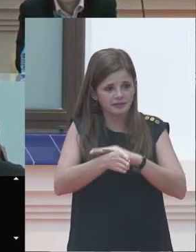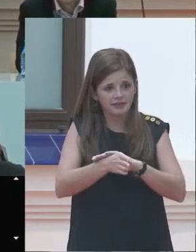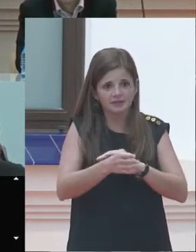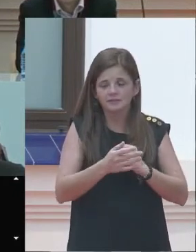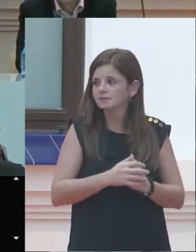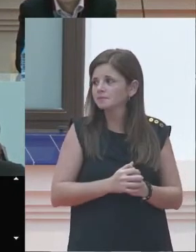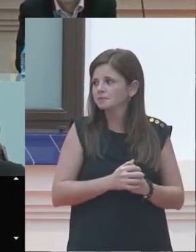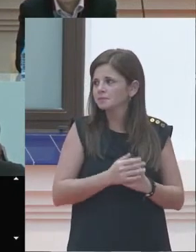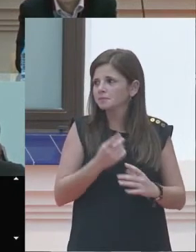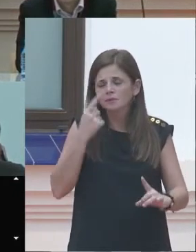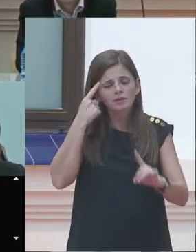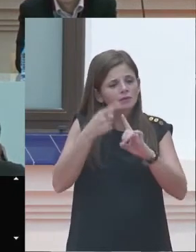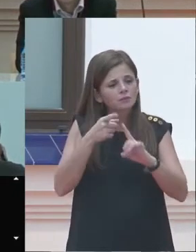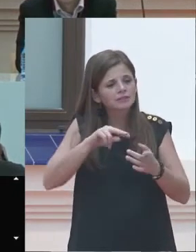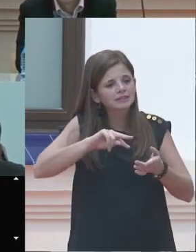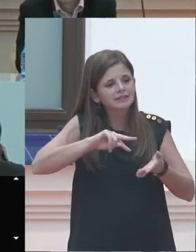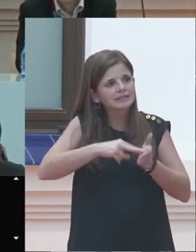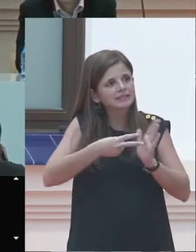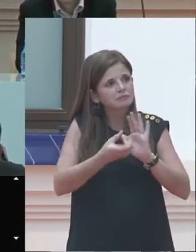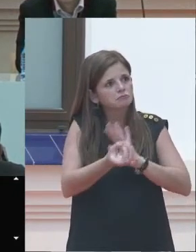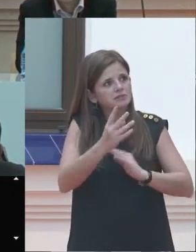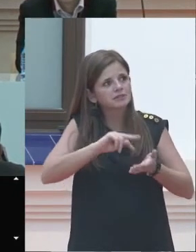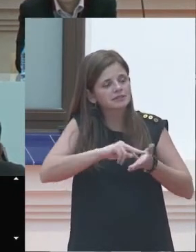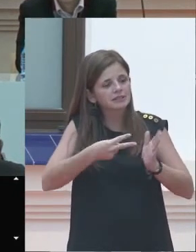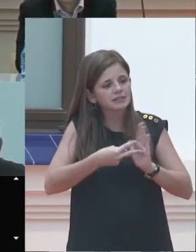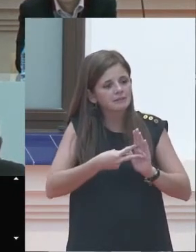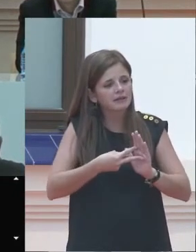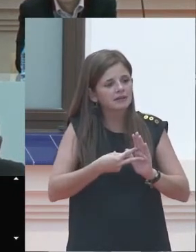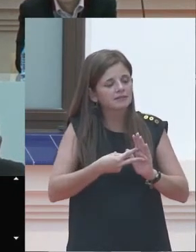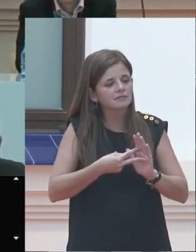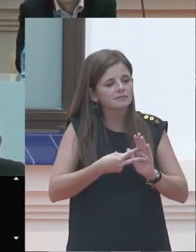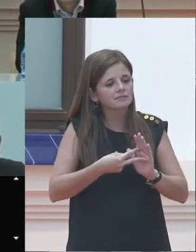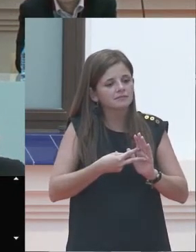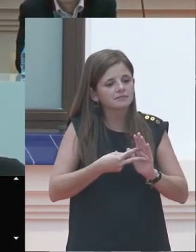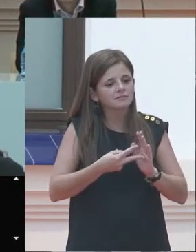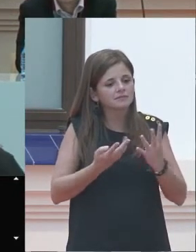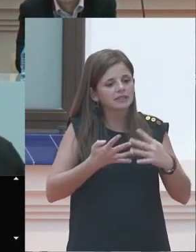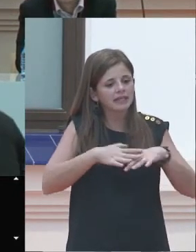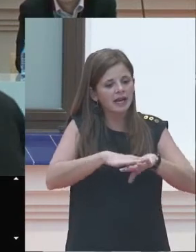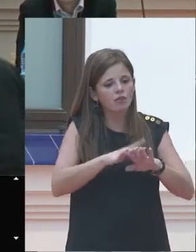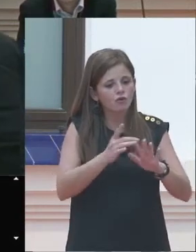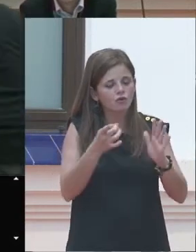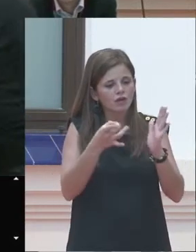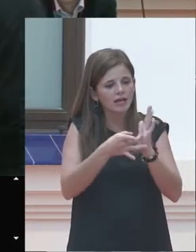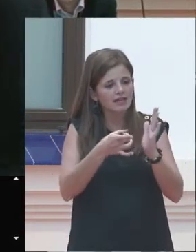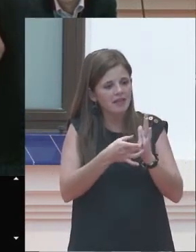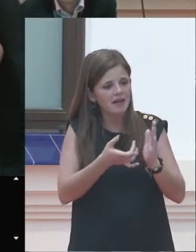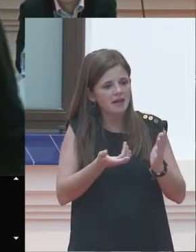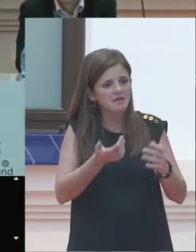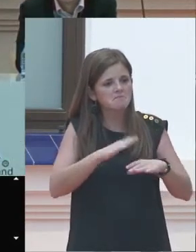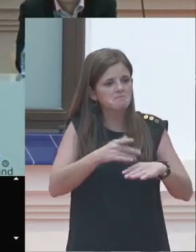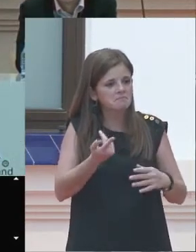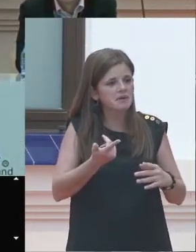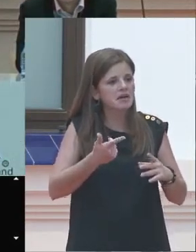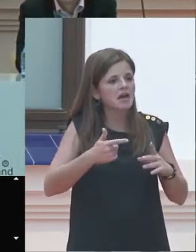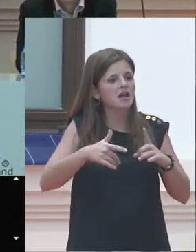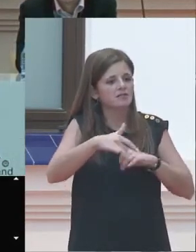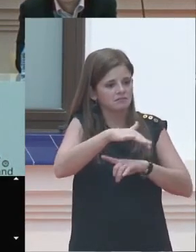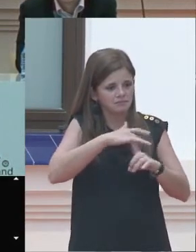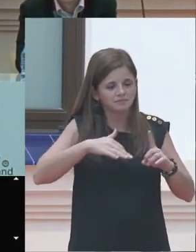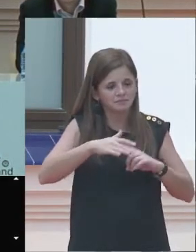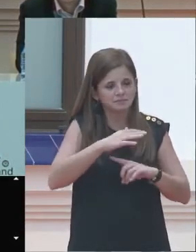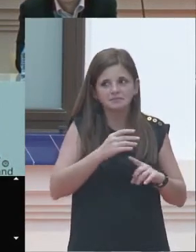es ingeniero de sistemas y máster en integrados de calidad y medio ambiente y +D+I por la UNED, y luego